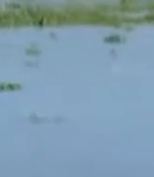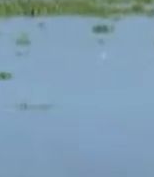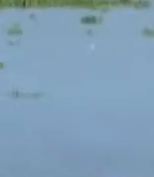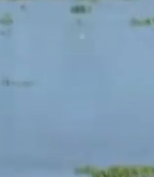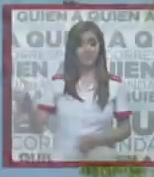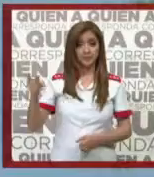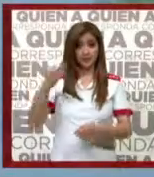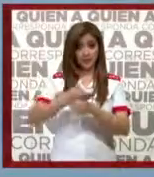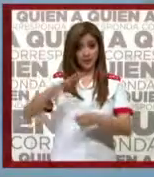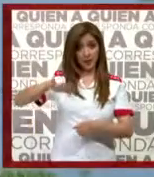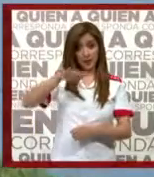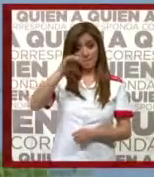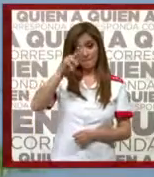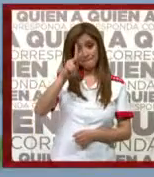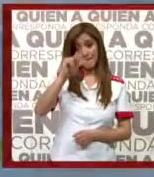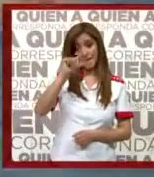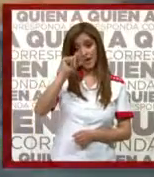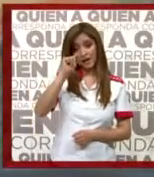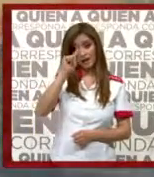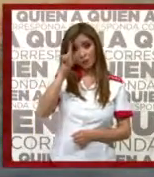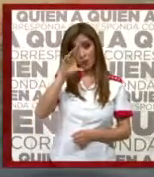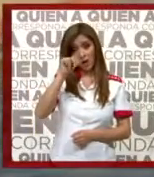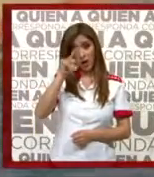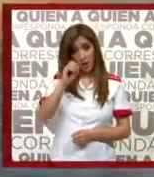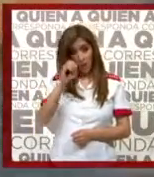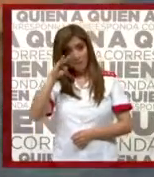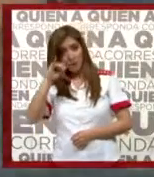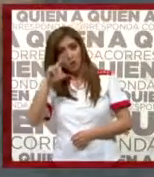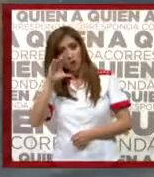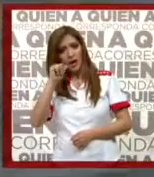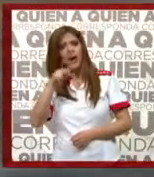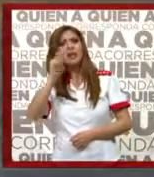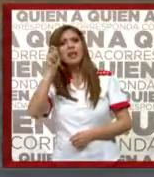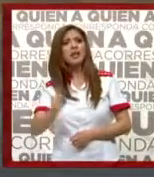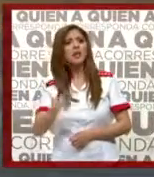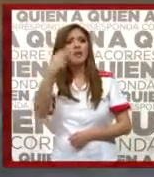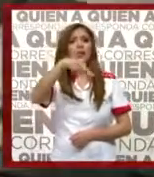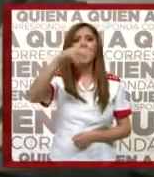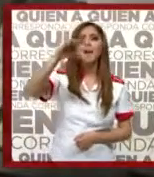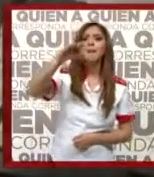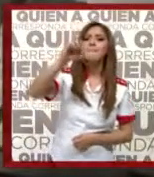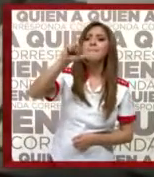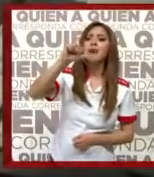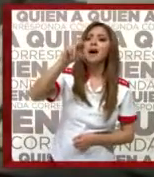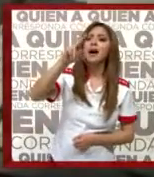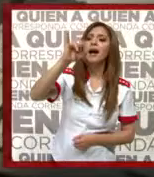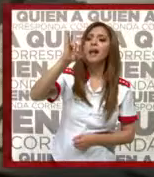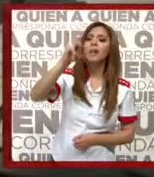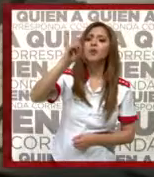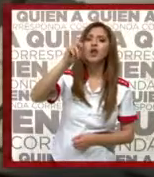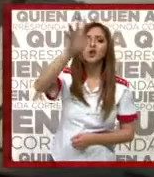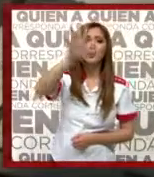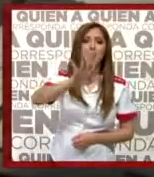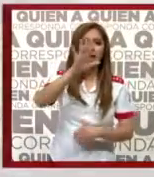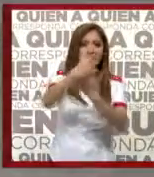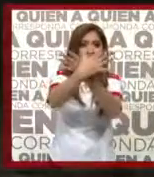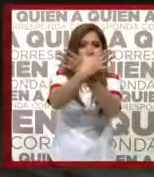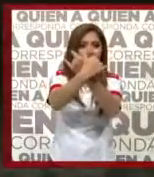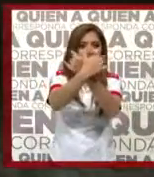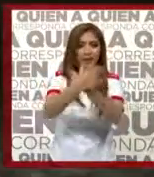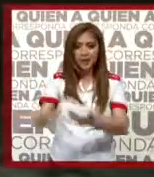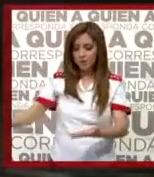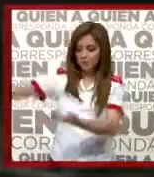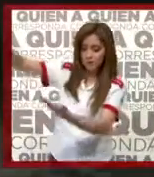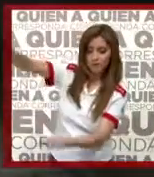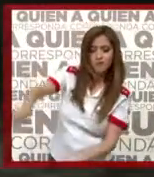isla de Janitzio, en Pátzcuaro, Michoacán, se encuentran los mariposeros, los únicos que pescan con red de mariposa. De ahí viene su nombre. Uno